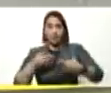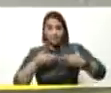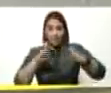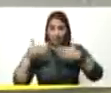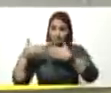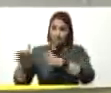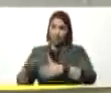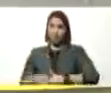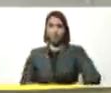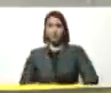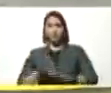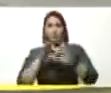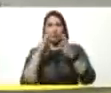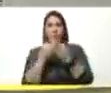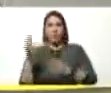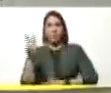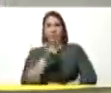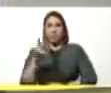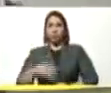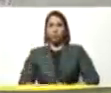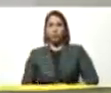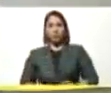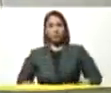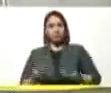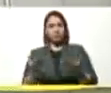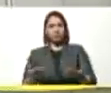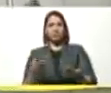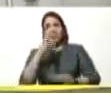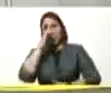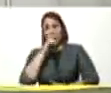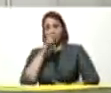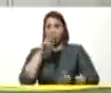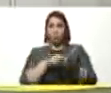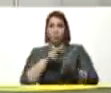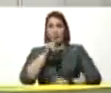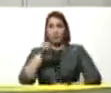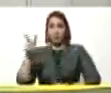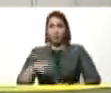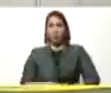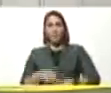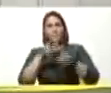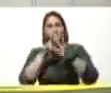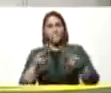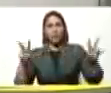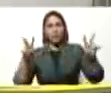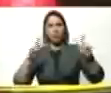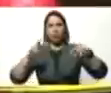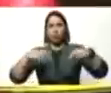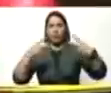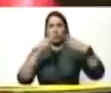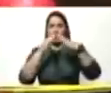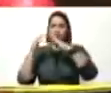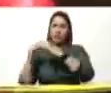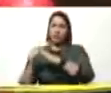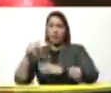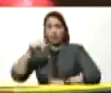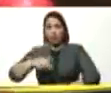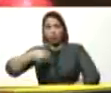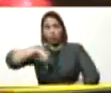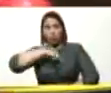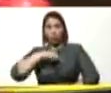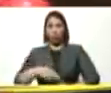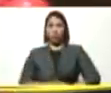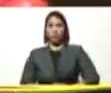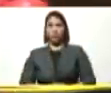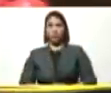garantizando que la familia venezolana reciba el año 2022 en paz y en un nuevo hogar. Por eso acá con nosotros